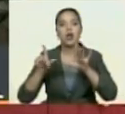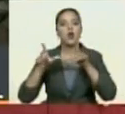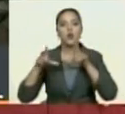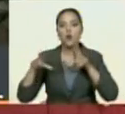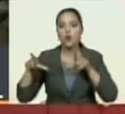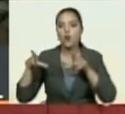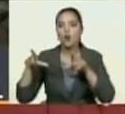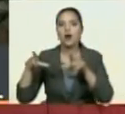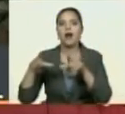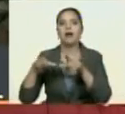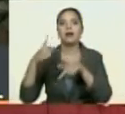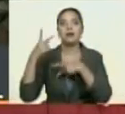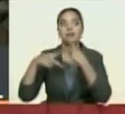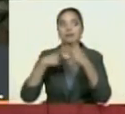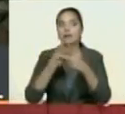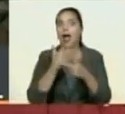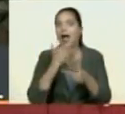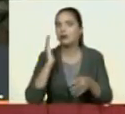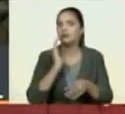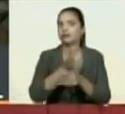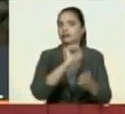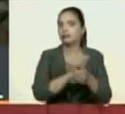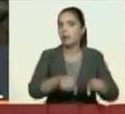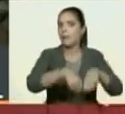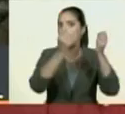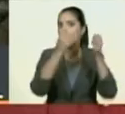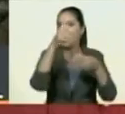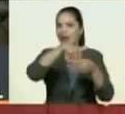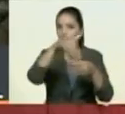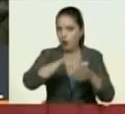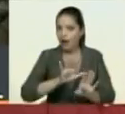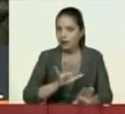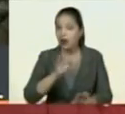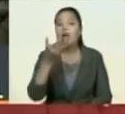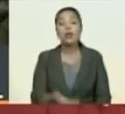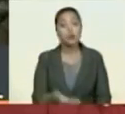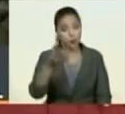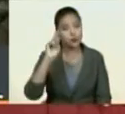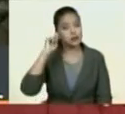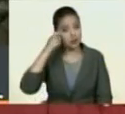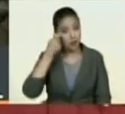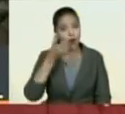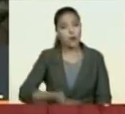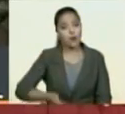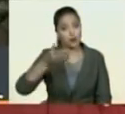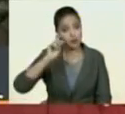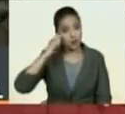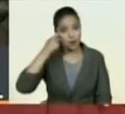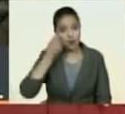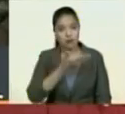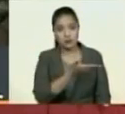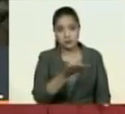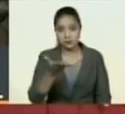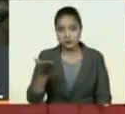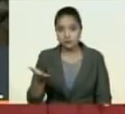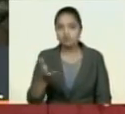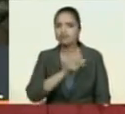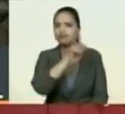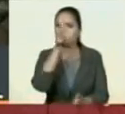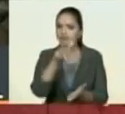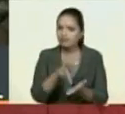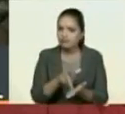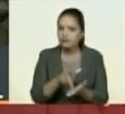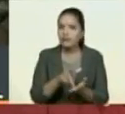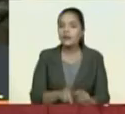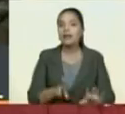de procesamiento para delitos electorales. Es importante destacar la